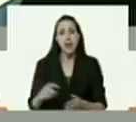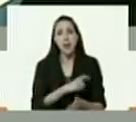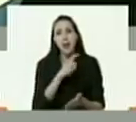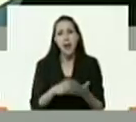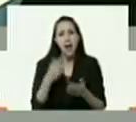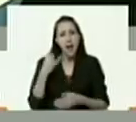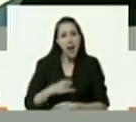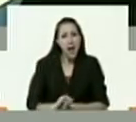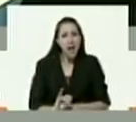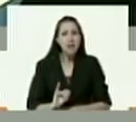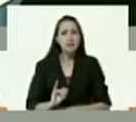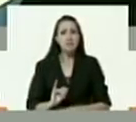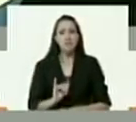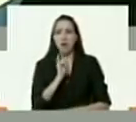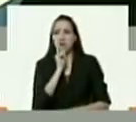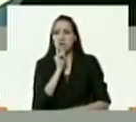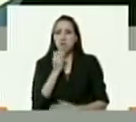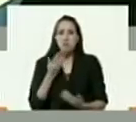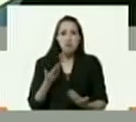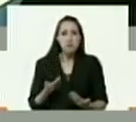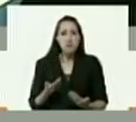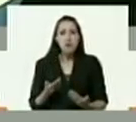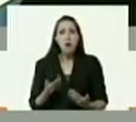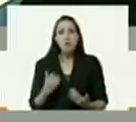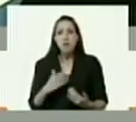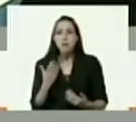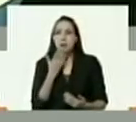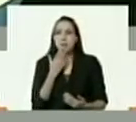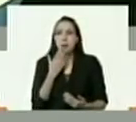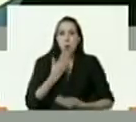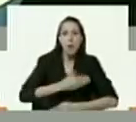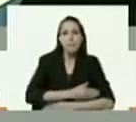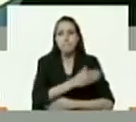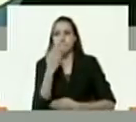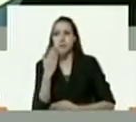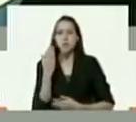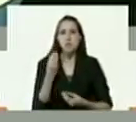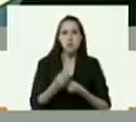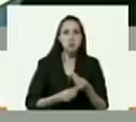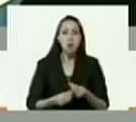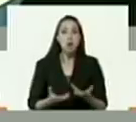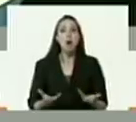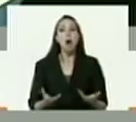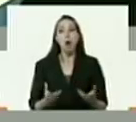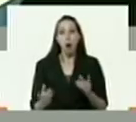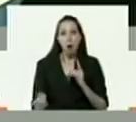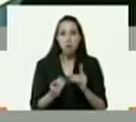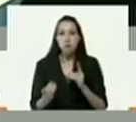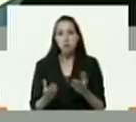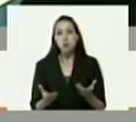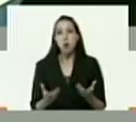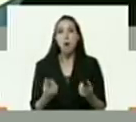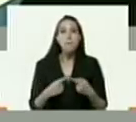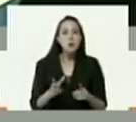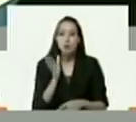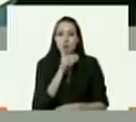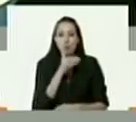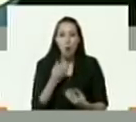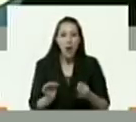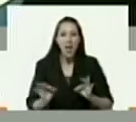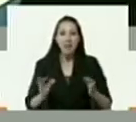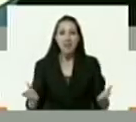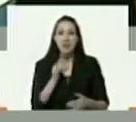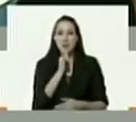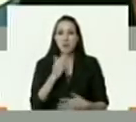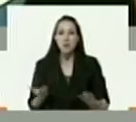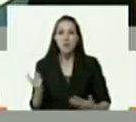que le dé cabida a bloqueos, sanciones unilaterales, bueno, damos una discusión entonces jurídica, pero es que no existe.